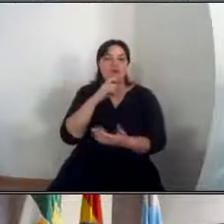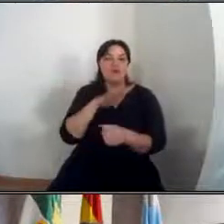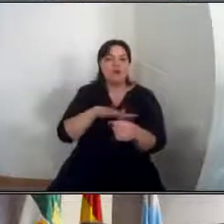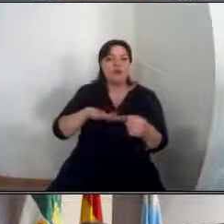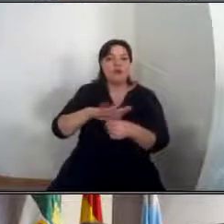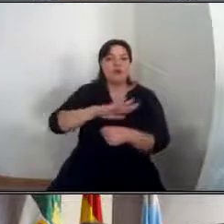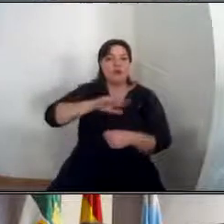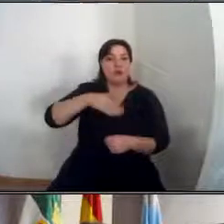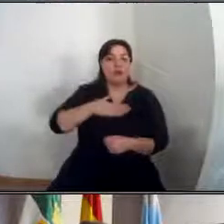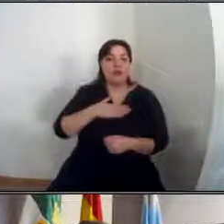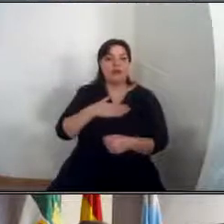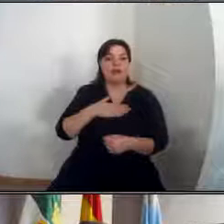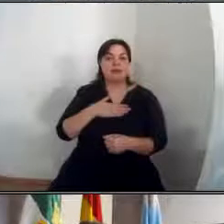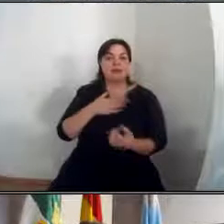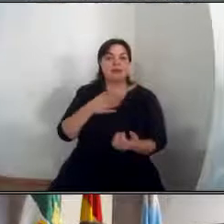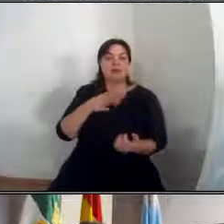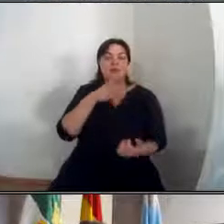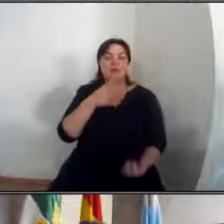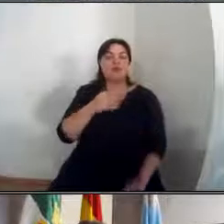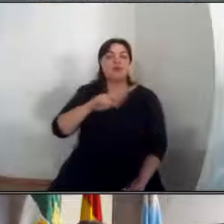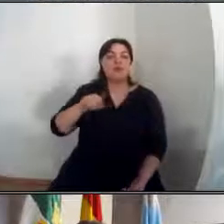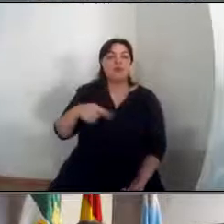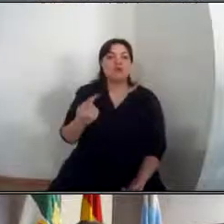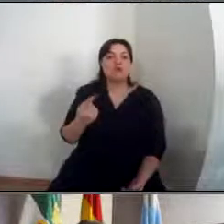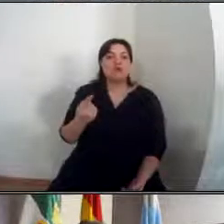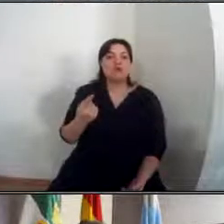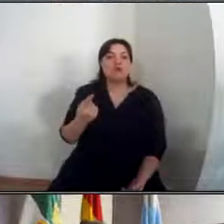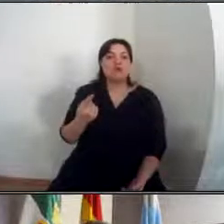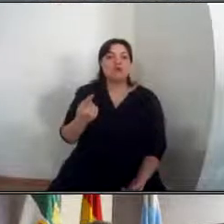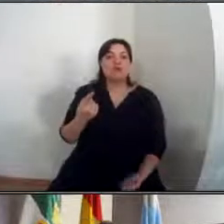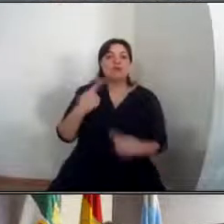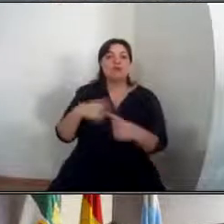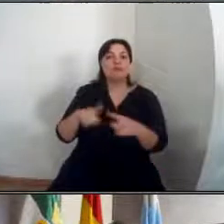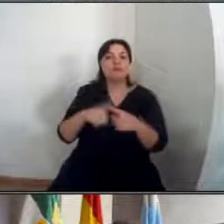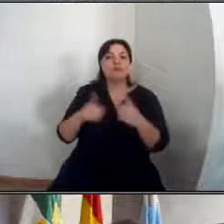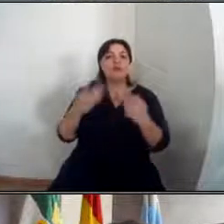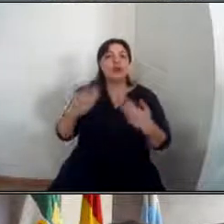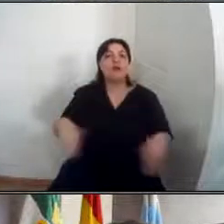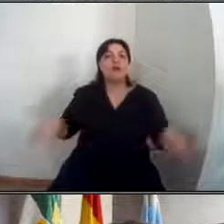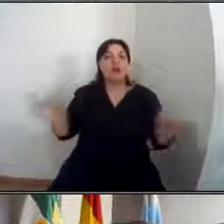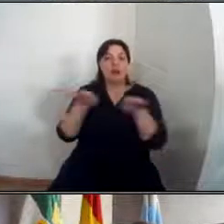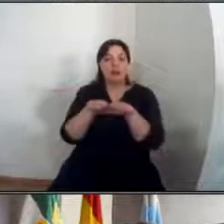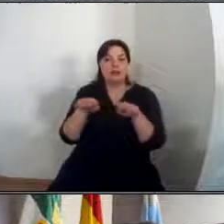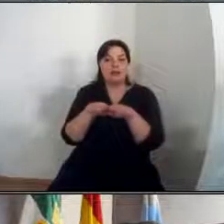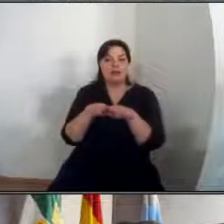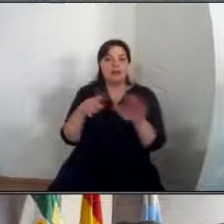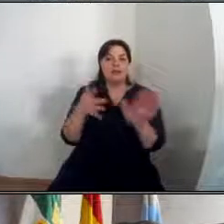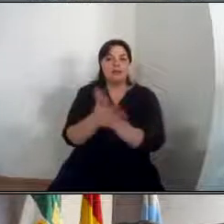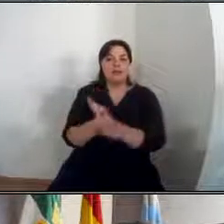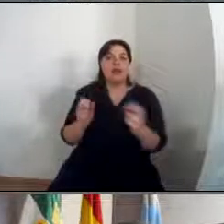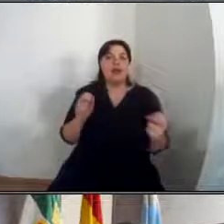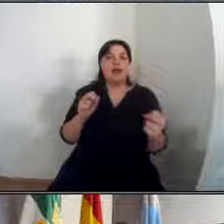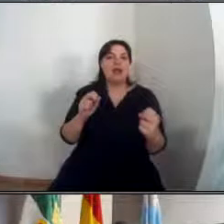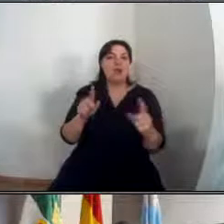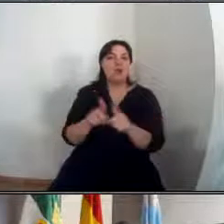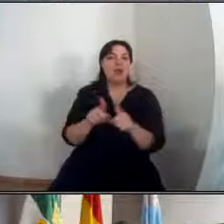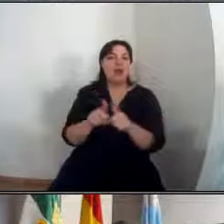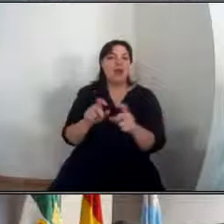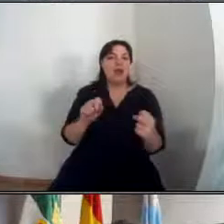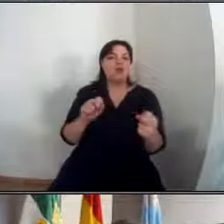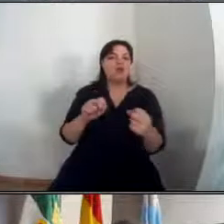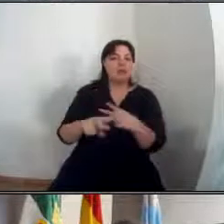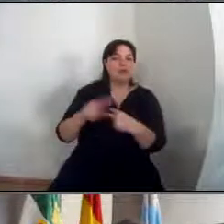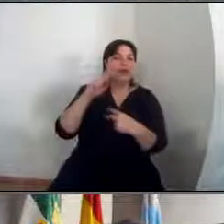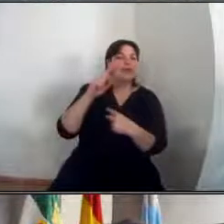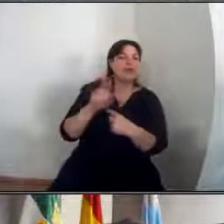nosotros que tengamos elementos de igualdad que son autopistas invisibles, pero necesarias